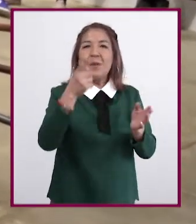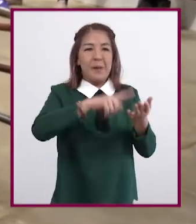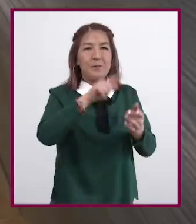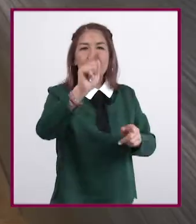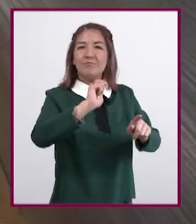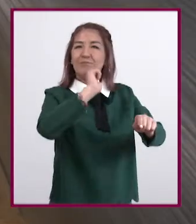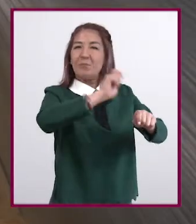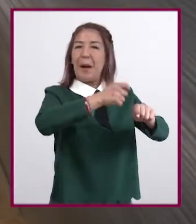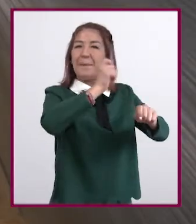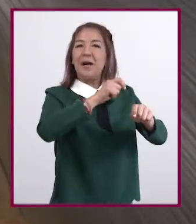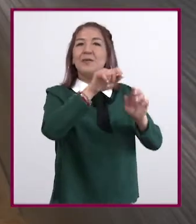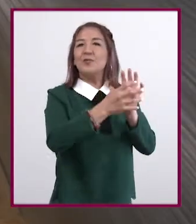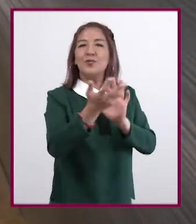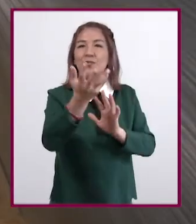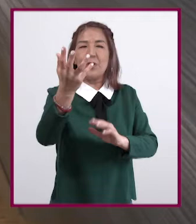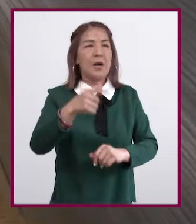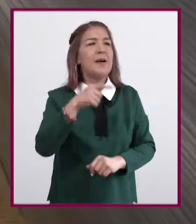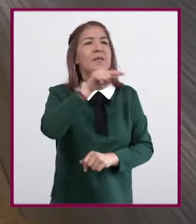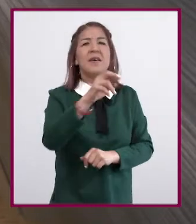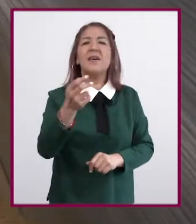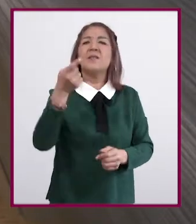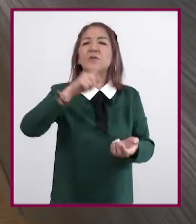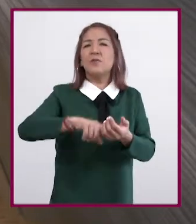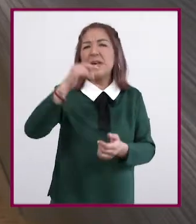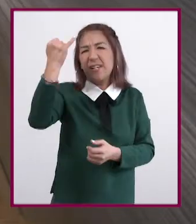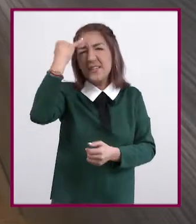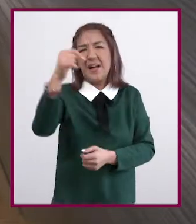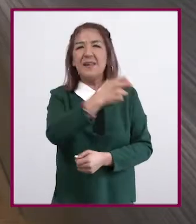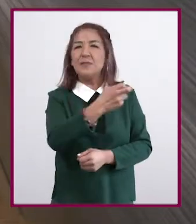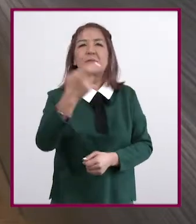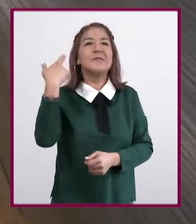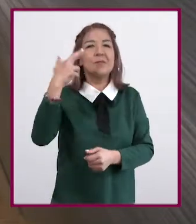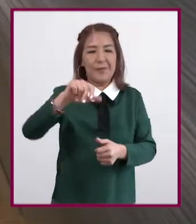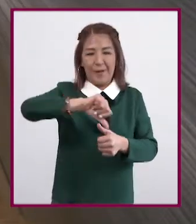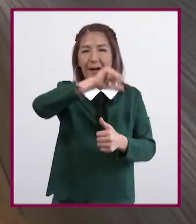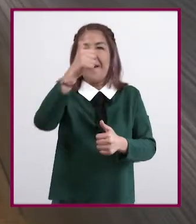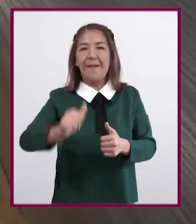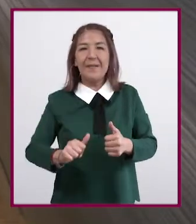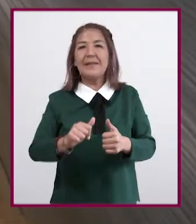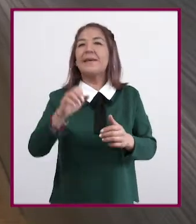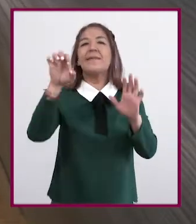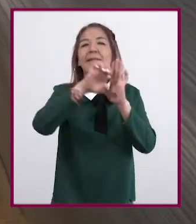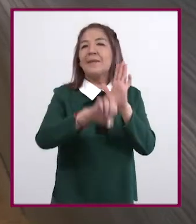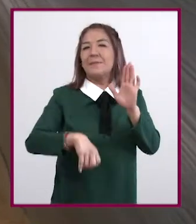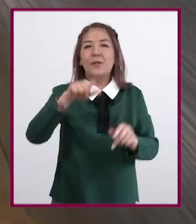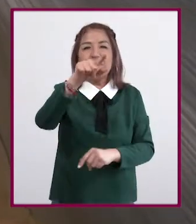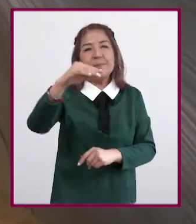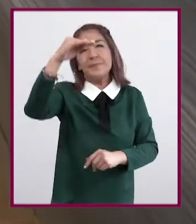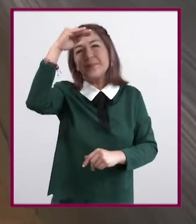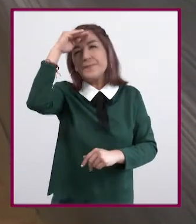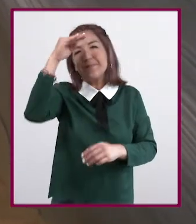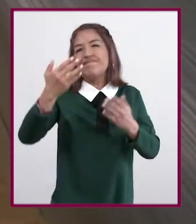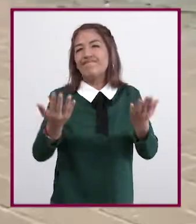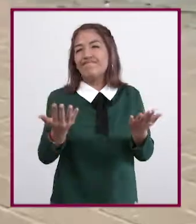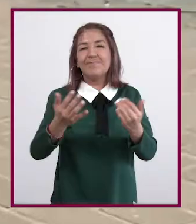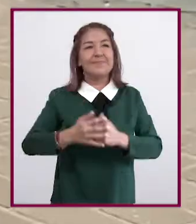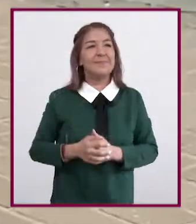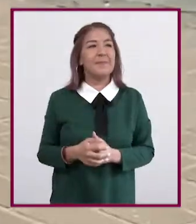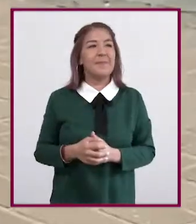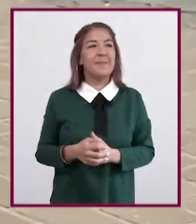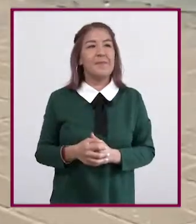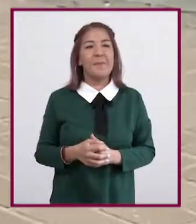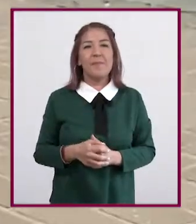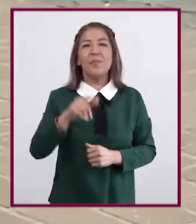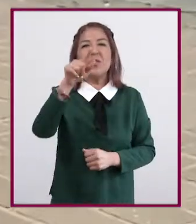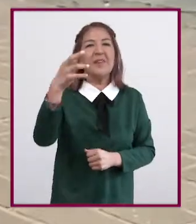escultura. Bueno, que la idea de adentrarnos al arte sonoro es como muy interesante cuando estamos conscientes de